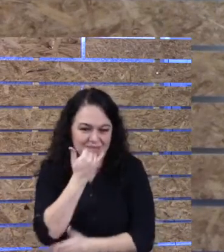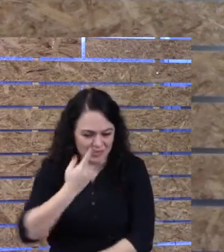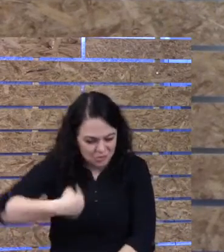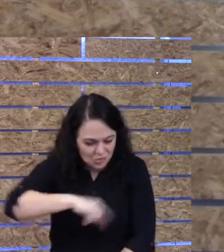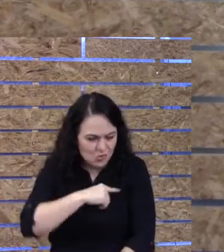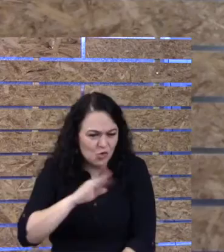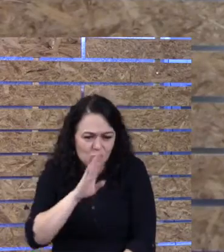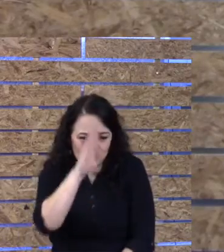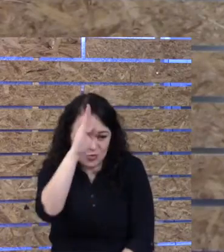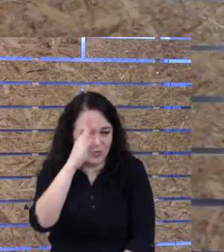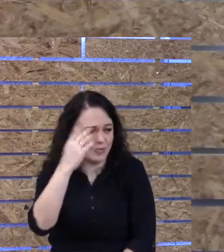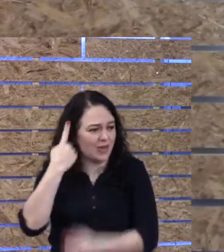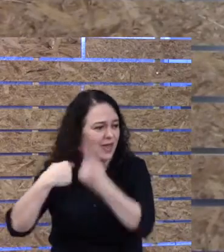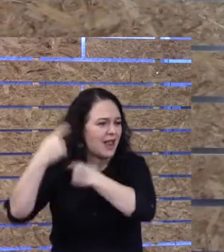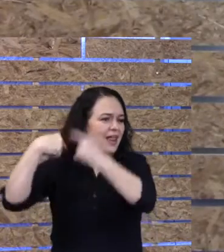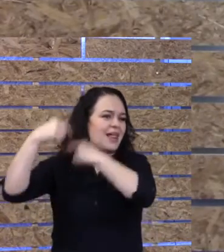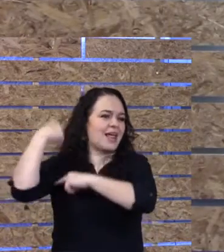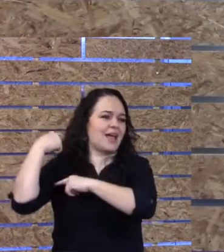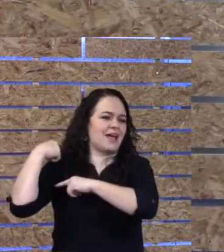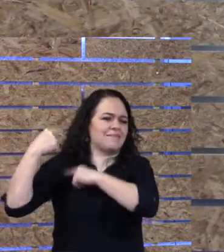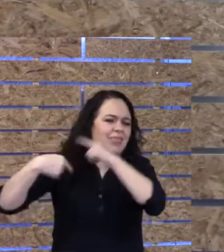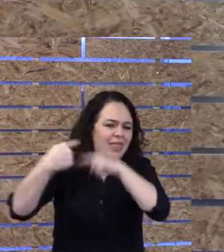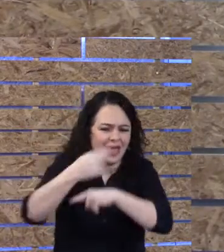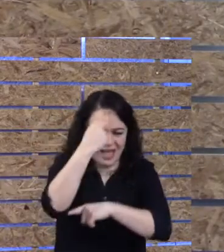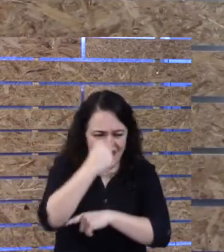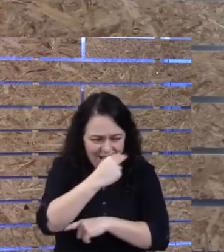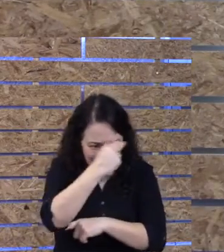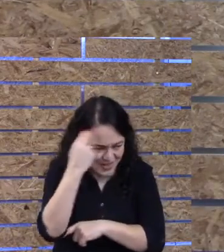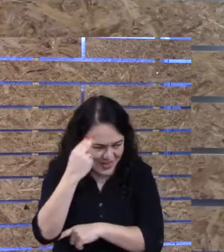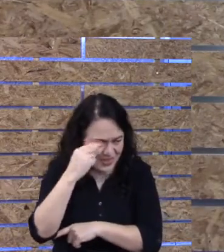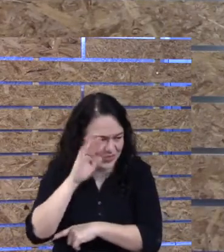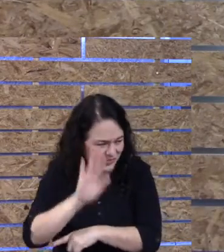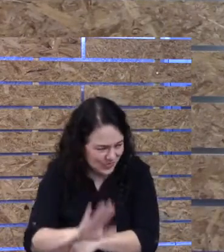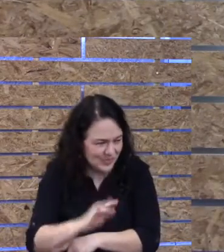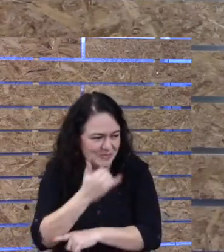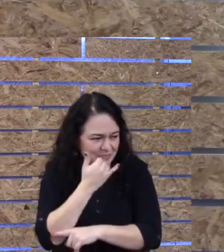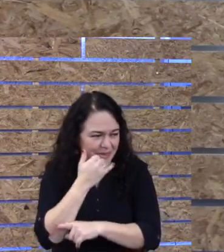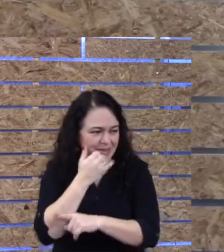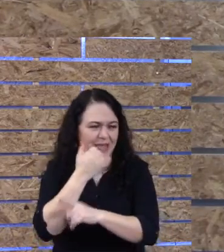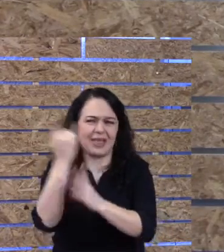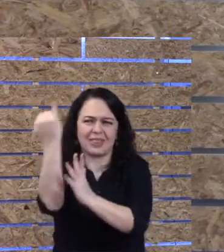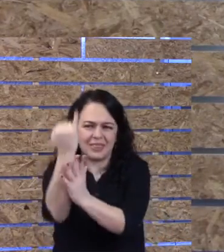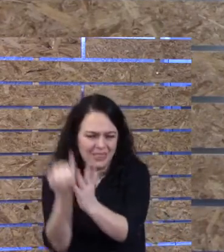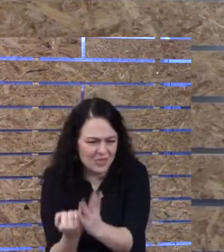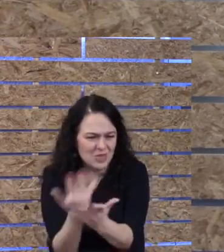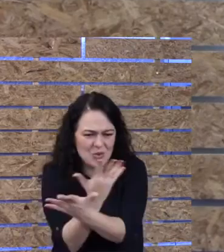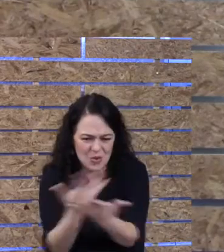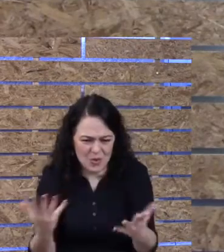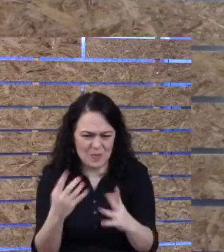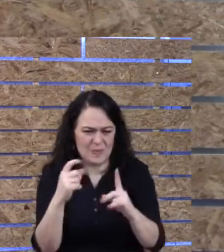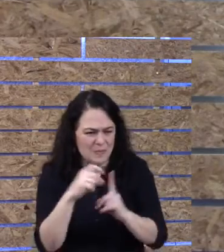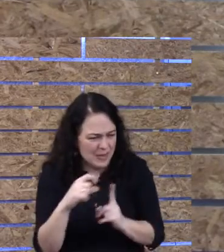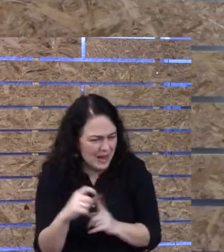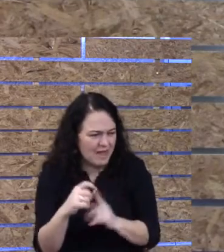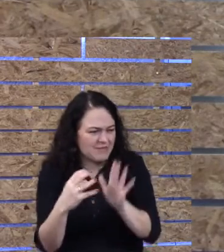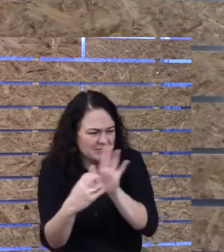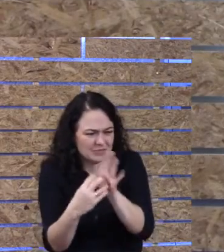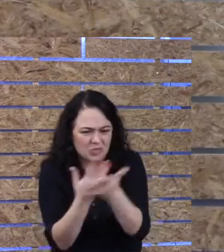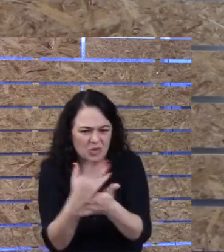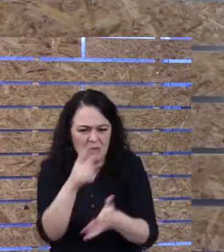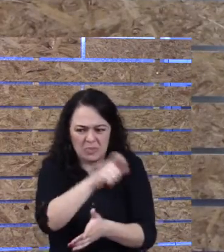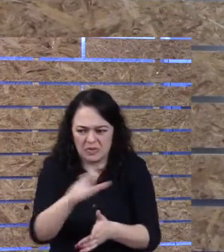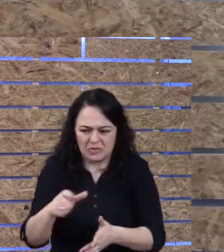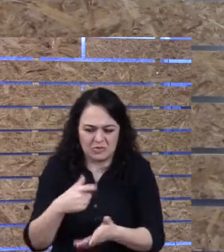tradición católico-romana en la que imágenes, palabras y símbolos son usados con mucha liviandad, violando